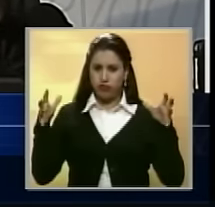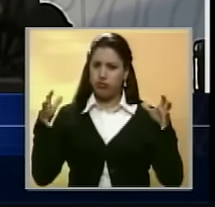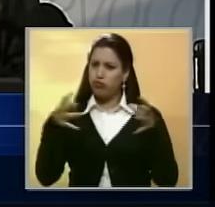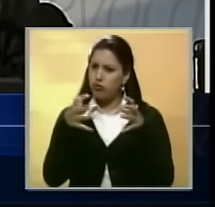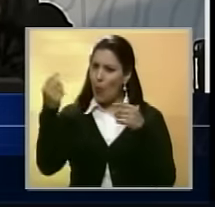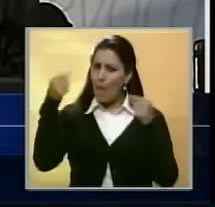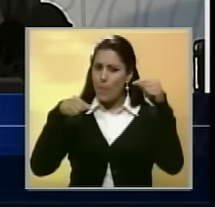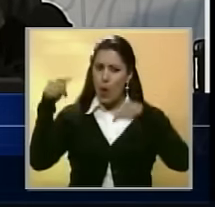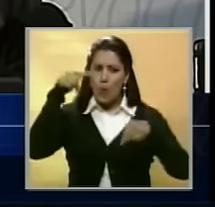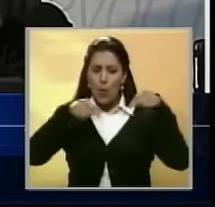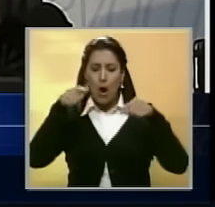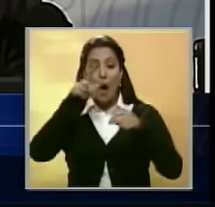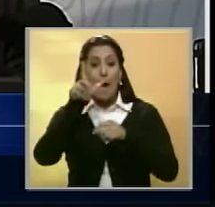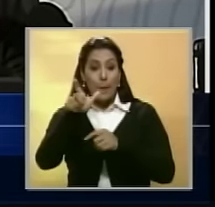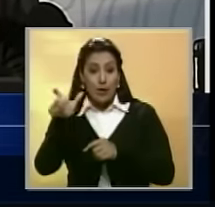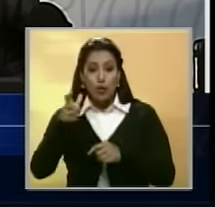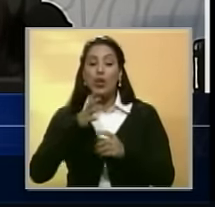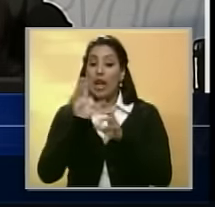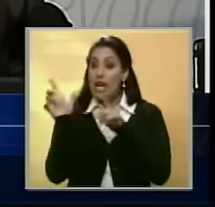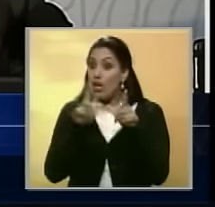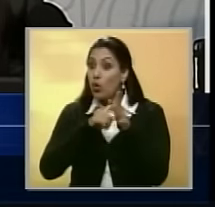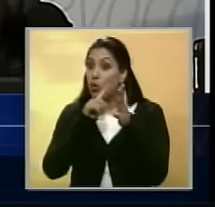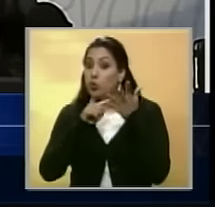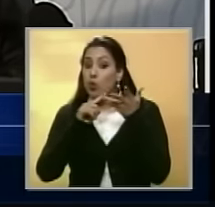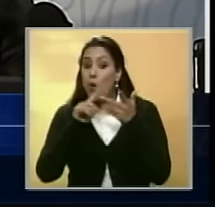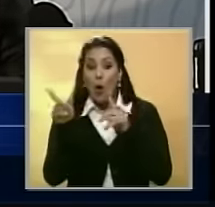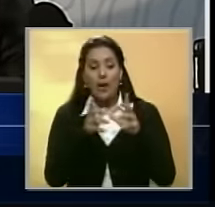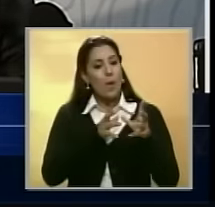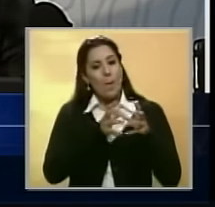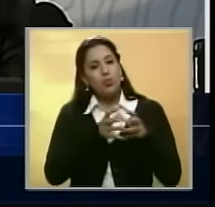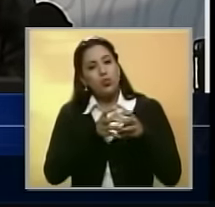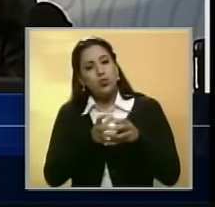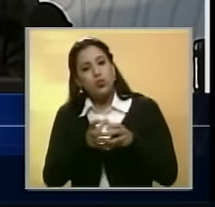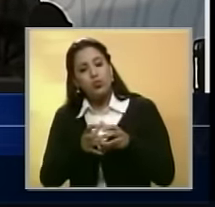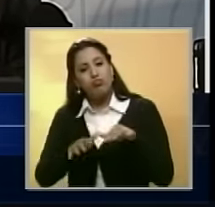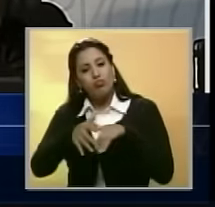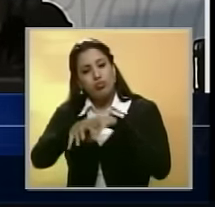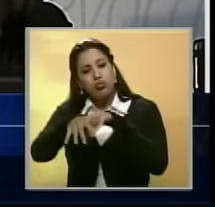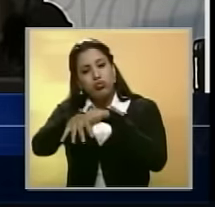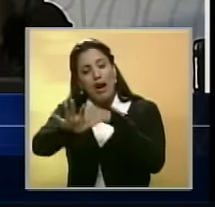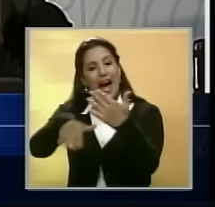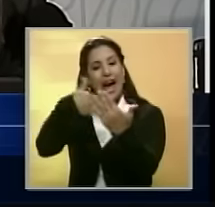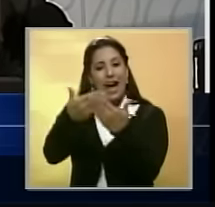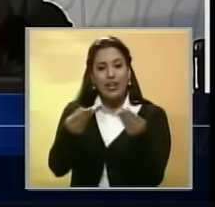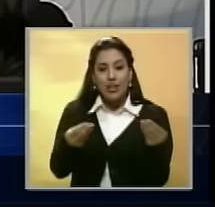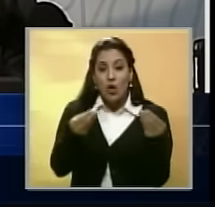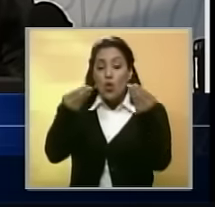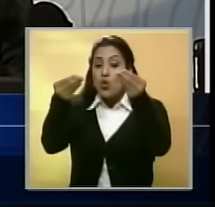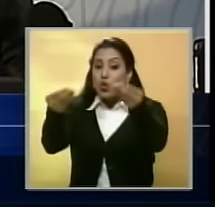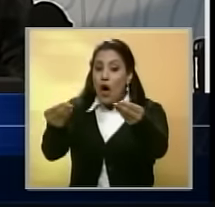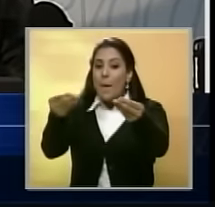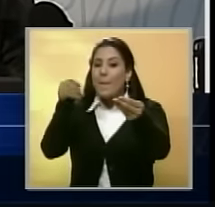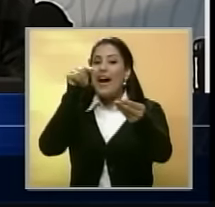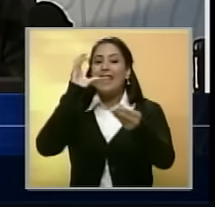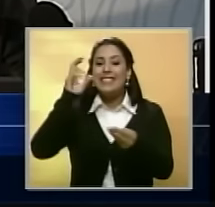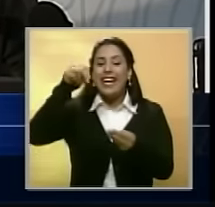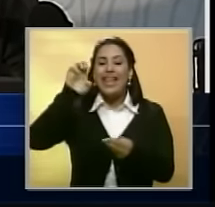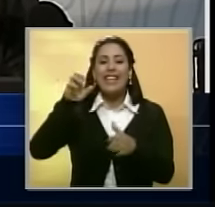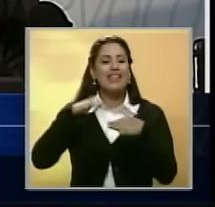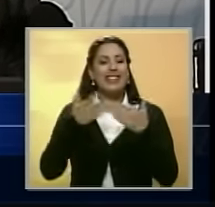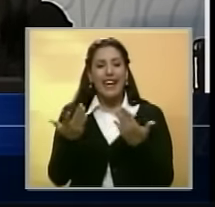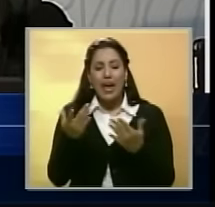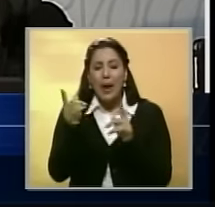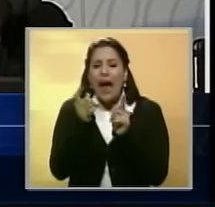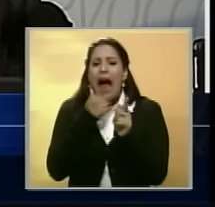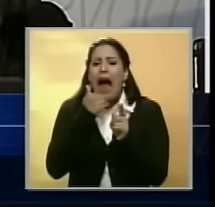concentrar los que podamos y nos vamos a movilizar al Consejo Nacional Electoral para entregarle al Consejo Nacional Electoral